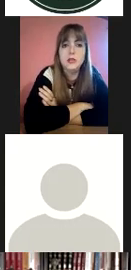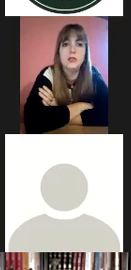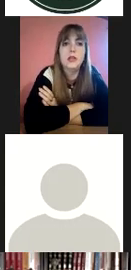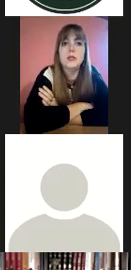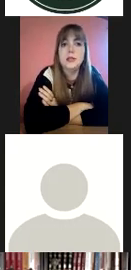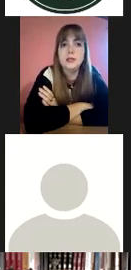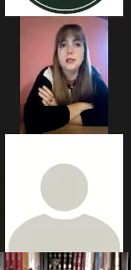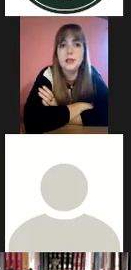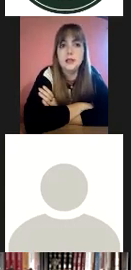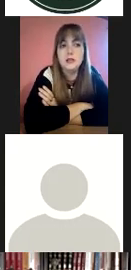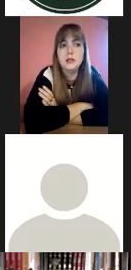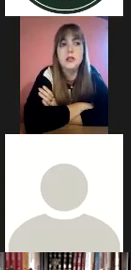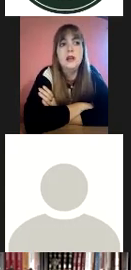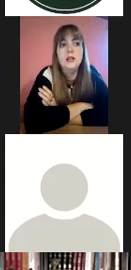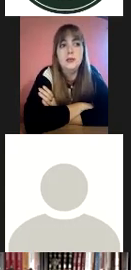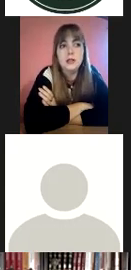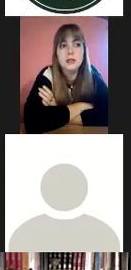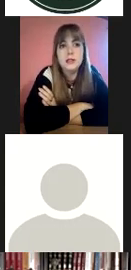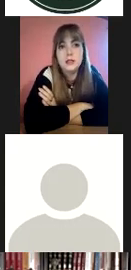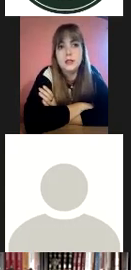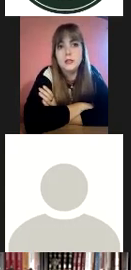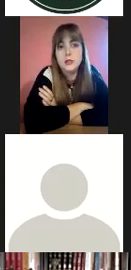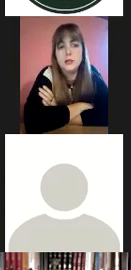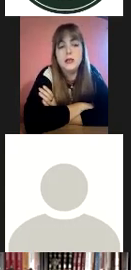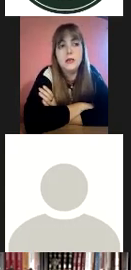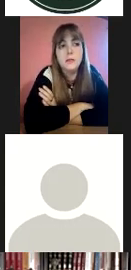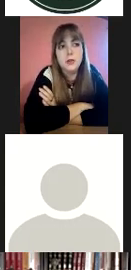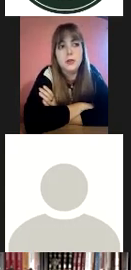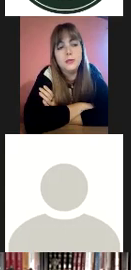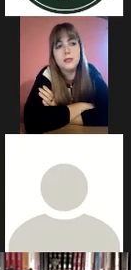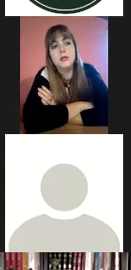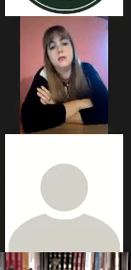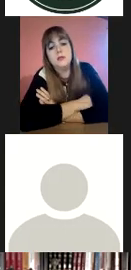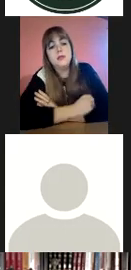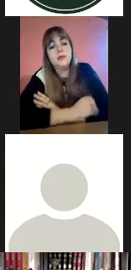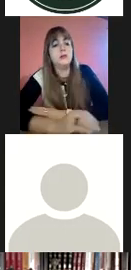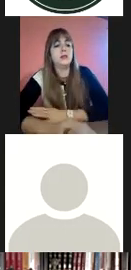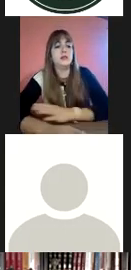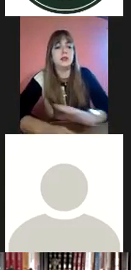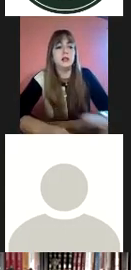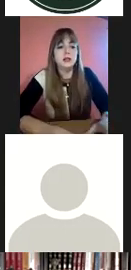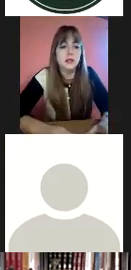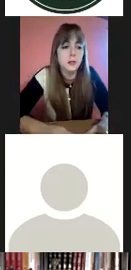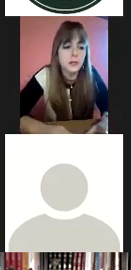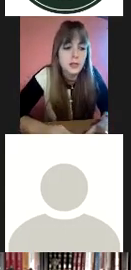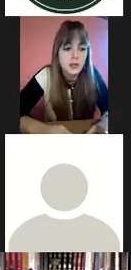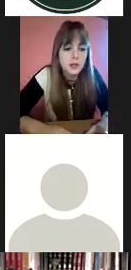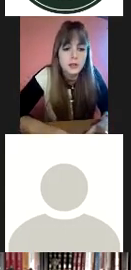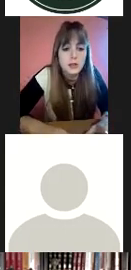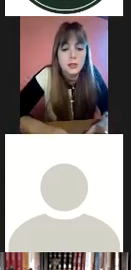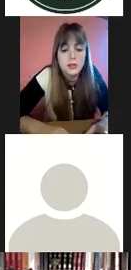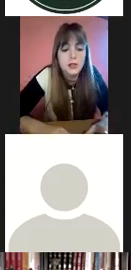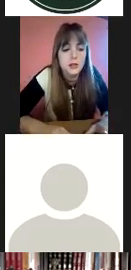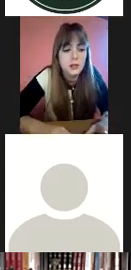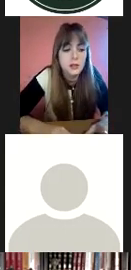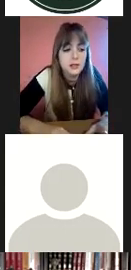todo esto, ¿no? La importancia de la castración, la importancia de tener a los animales bien. Nos ha pasado, y mismo me ha pasado en rescates